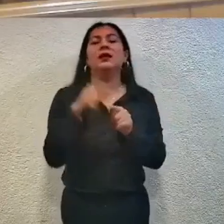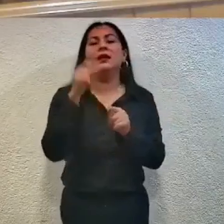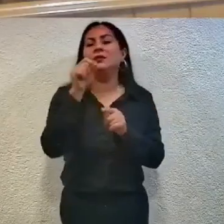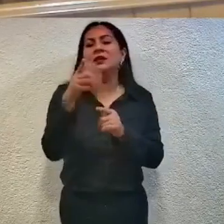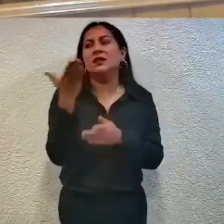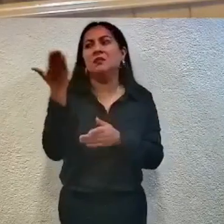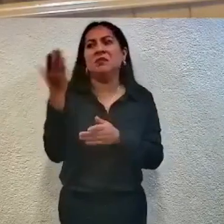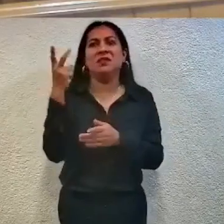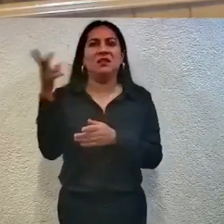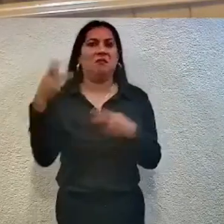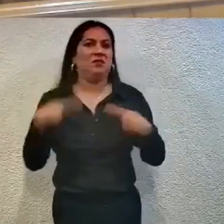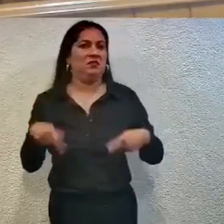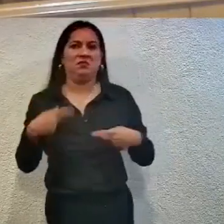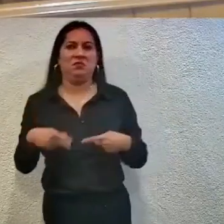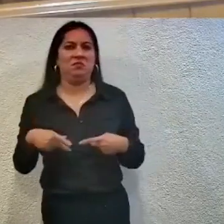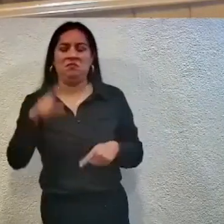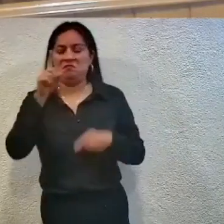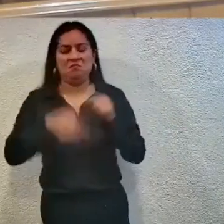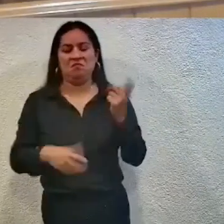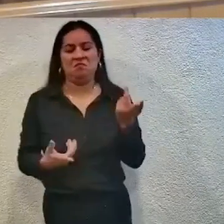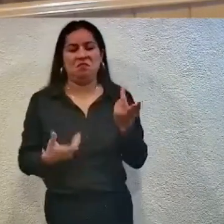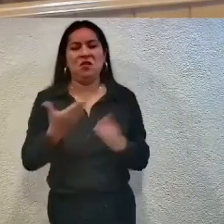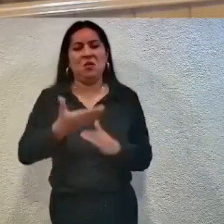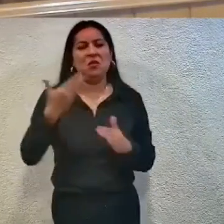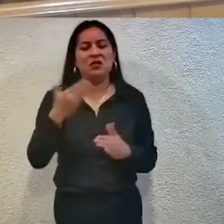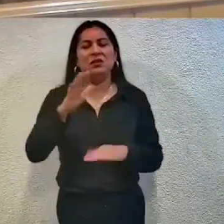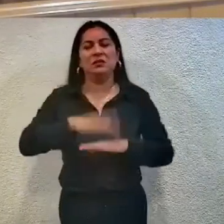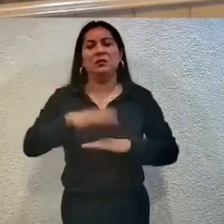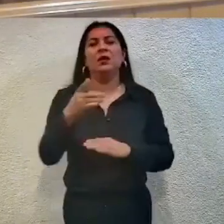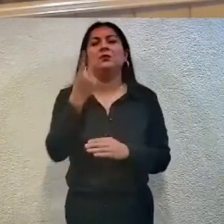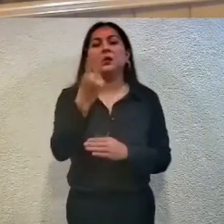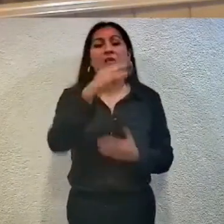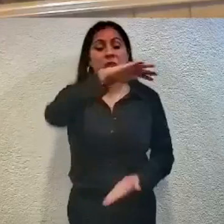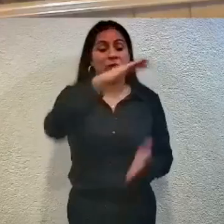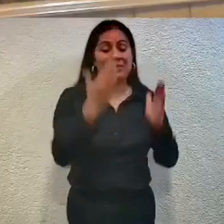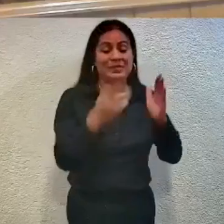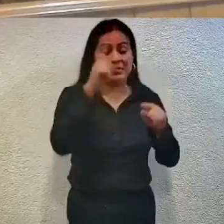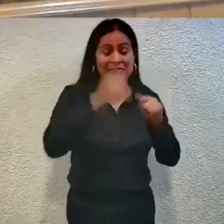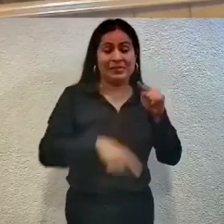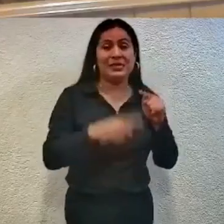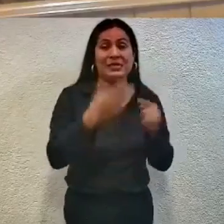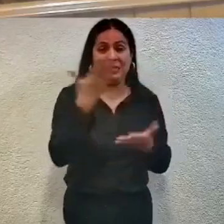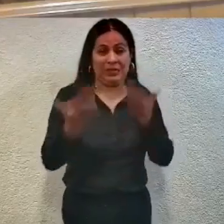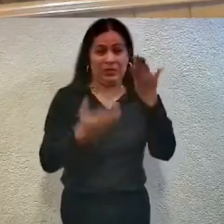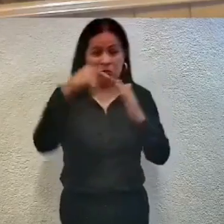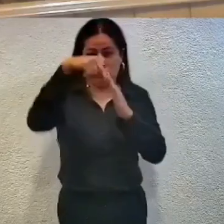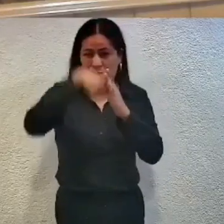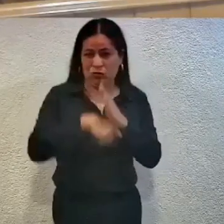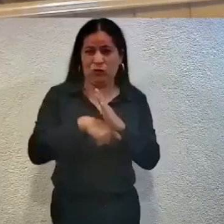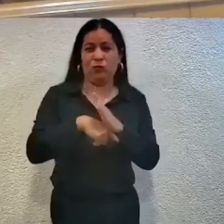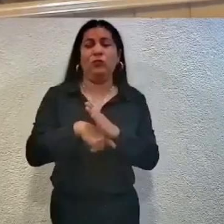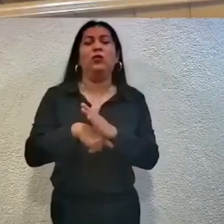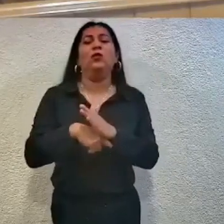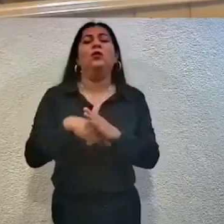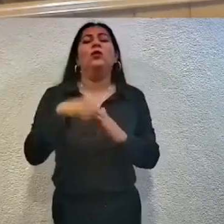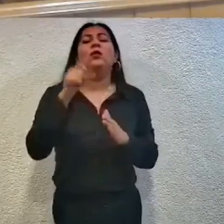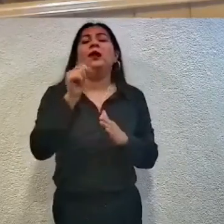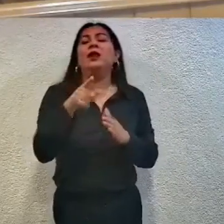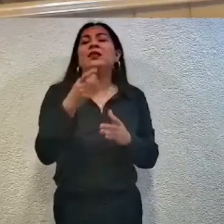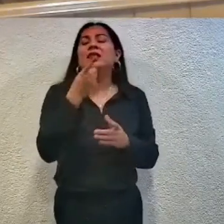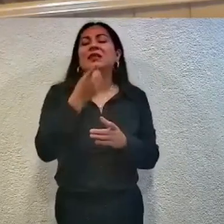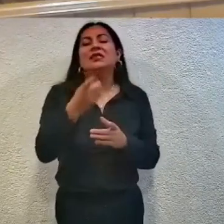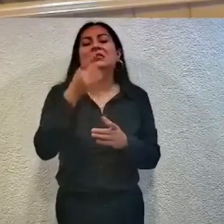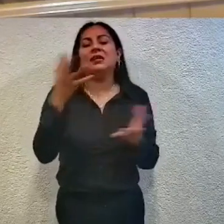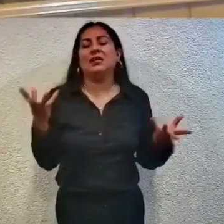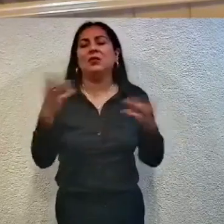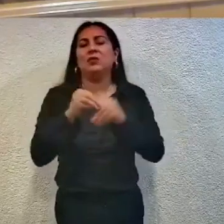casillas respecto a las que solicitó su anulación. Lo anterior, sumado a que las 2 casillas anuladas en el estudio de fondo del